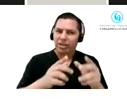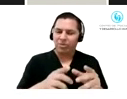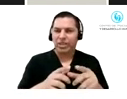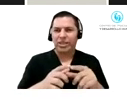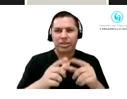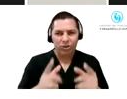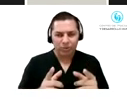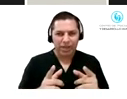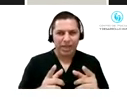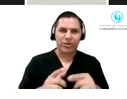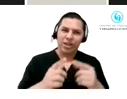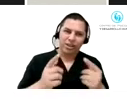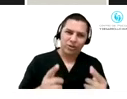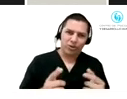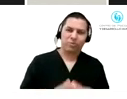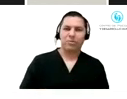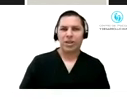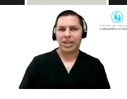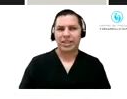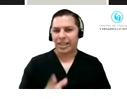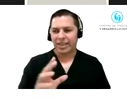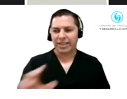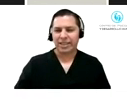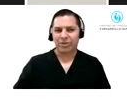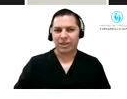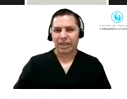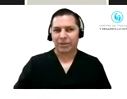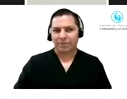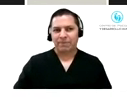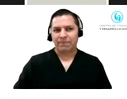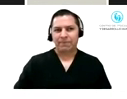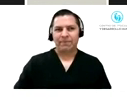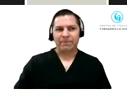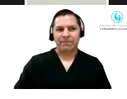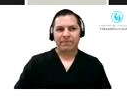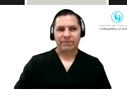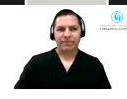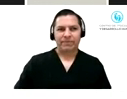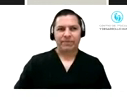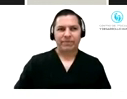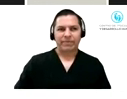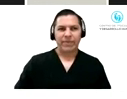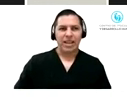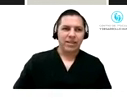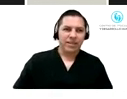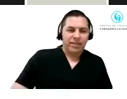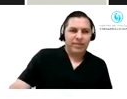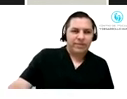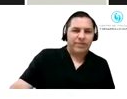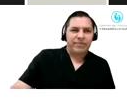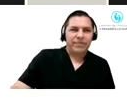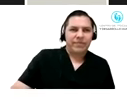que al final, como dices, no son pequeños, son muy grandes. Quería hacer ese comentario. Muy bien, muchas